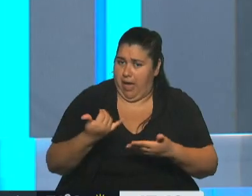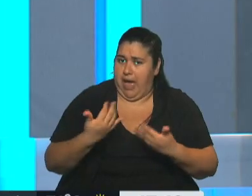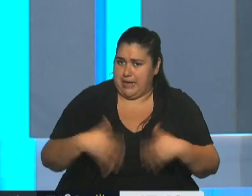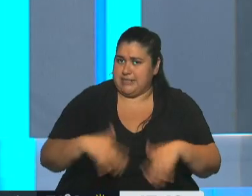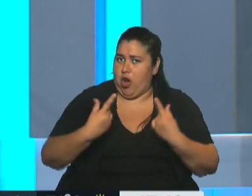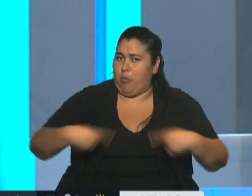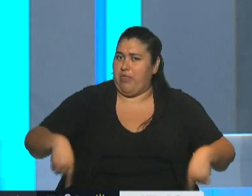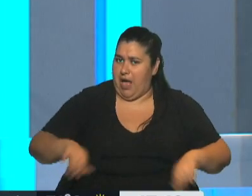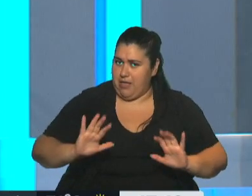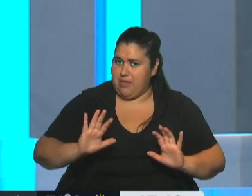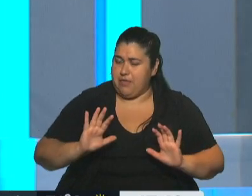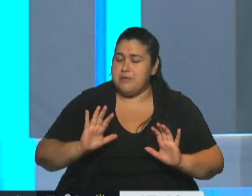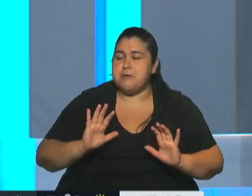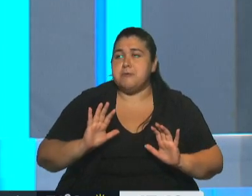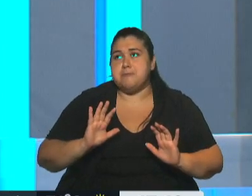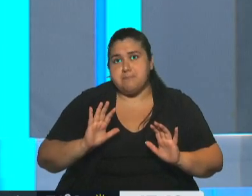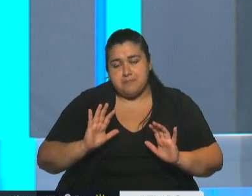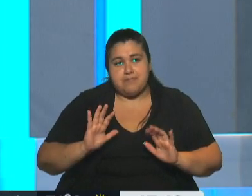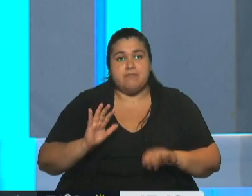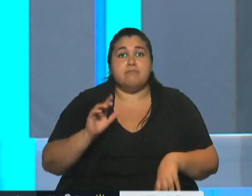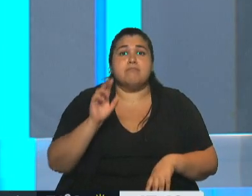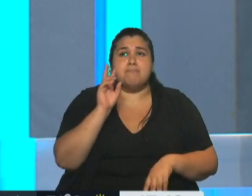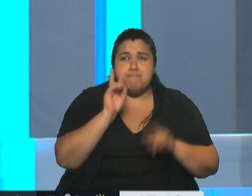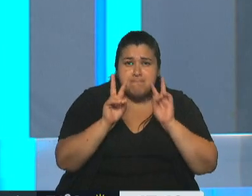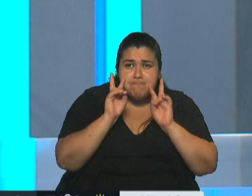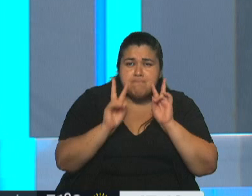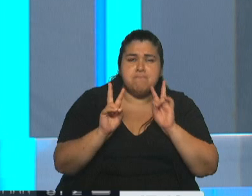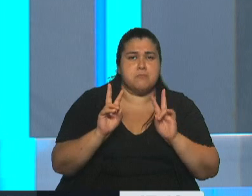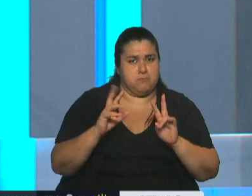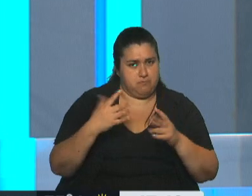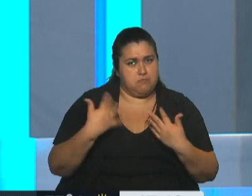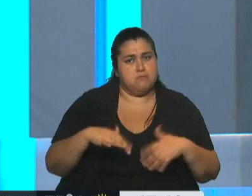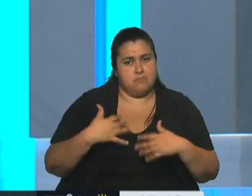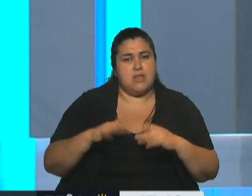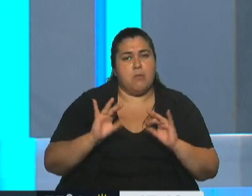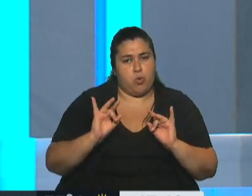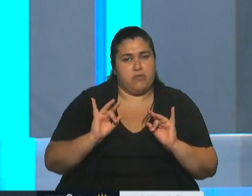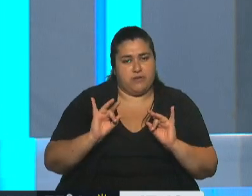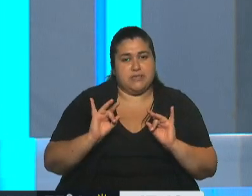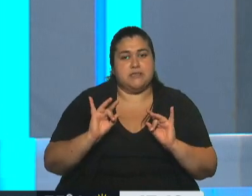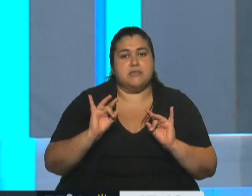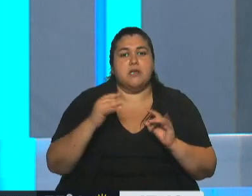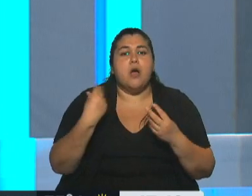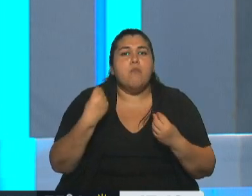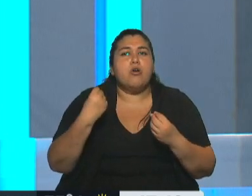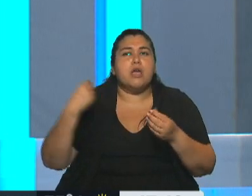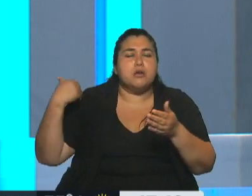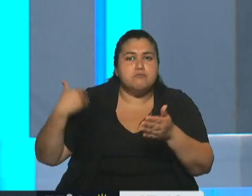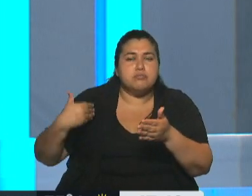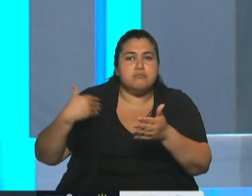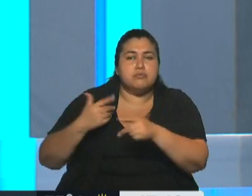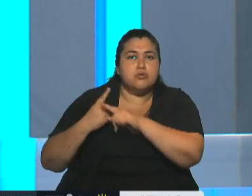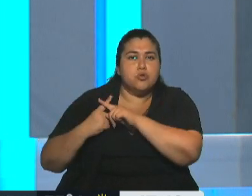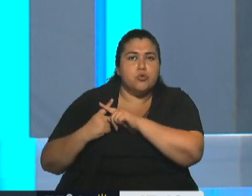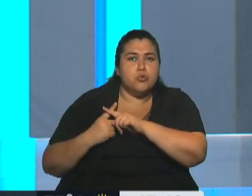No, la situación es muy compleja porque esto se va construyendo. Hay una construcción de este estado de guerra. Efectivamente, hay